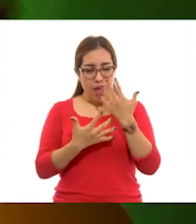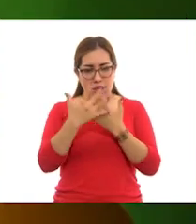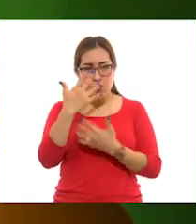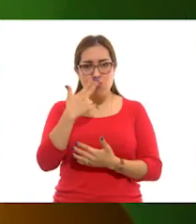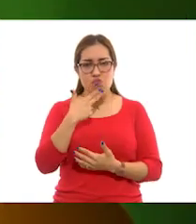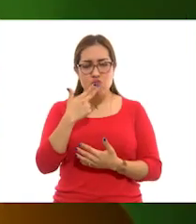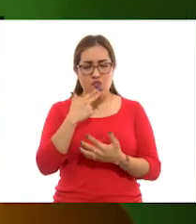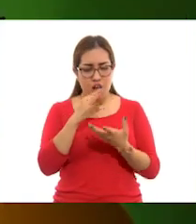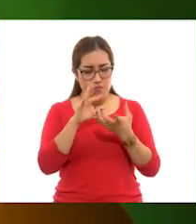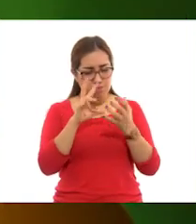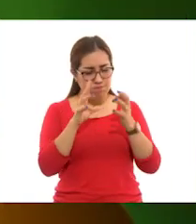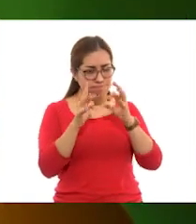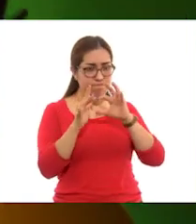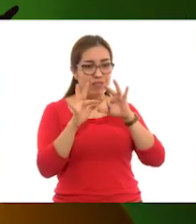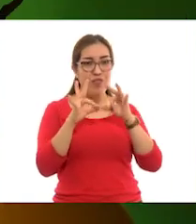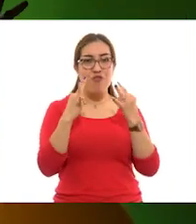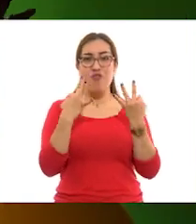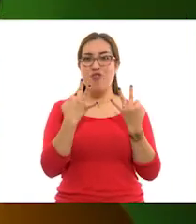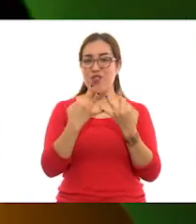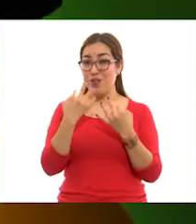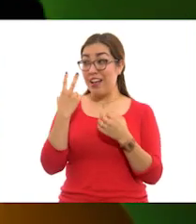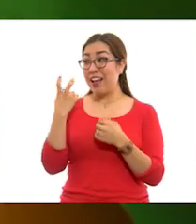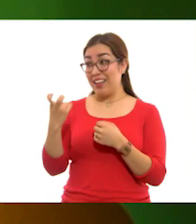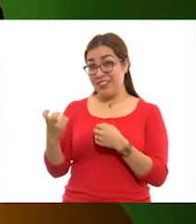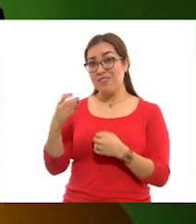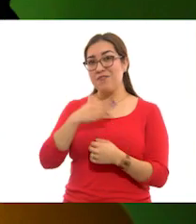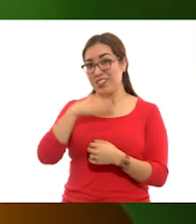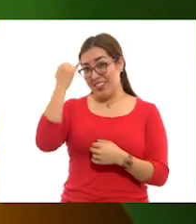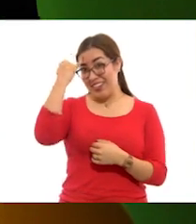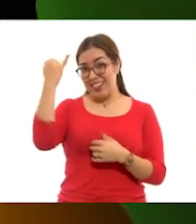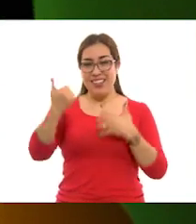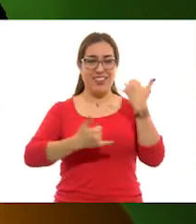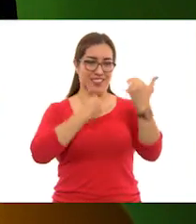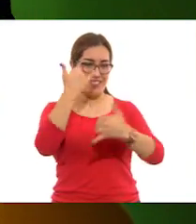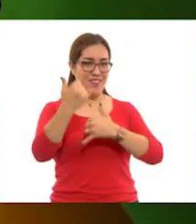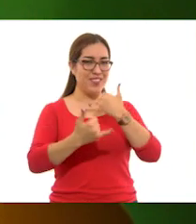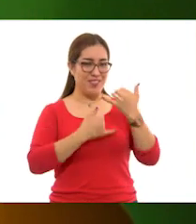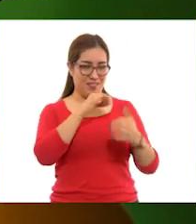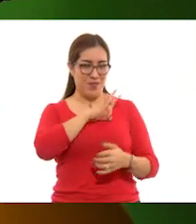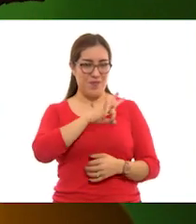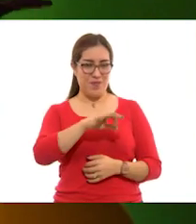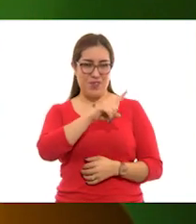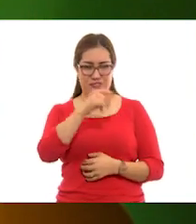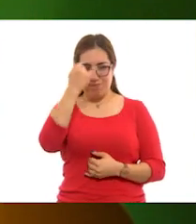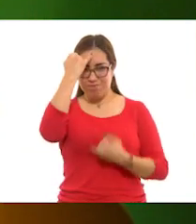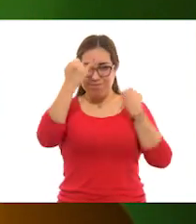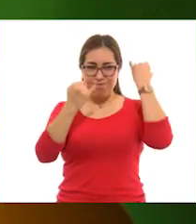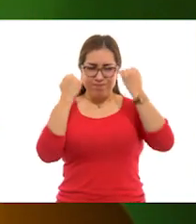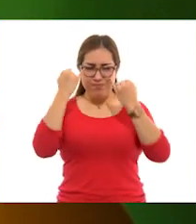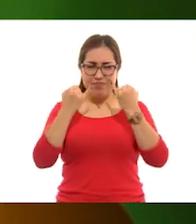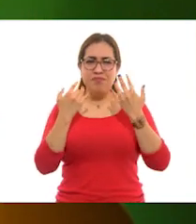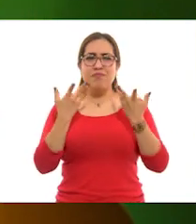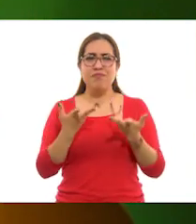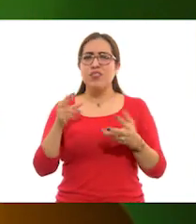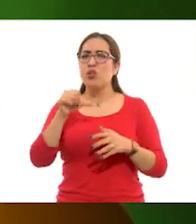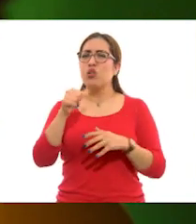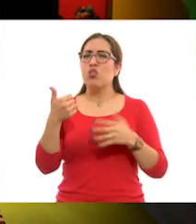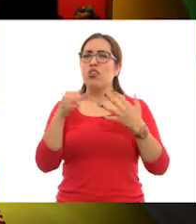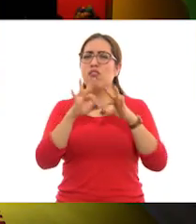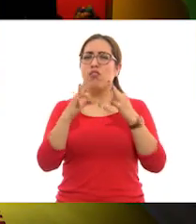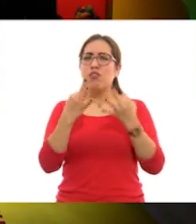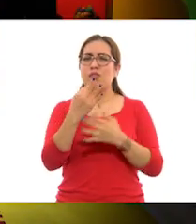Este juego es una buena opción para inventar varias figuras. ¿De qué otra forma podemos utilizar sombras?